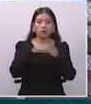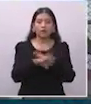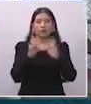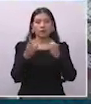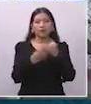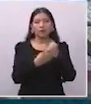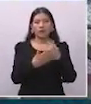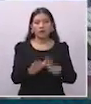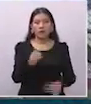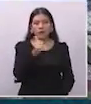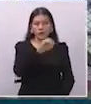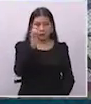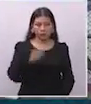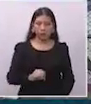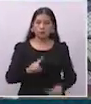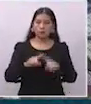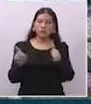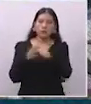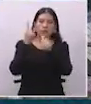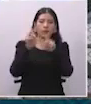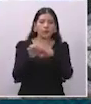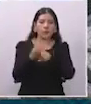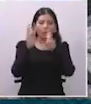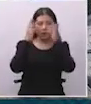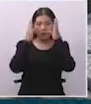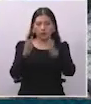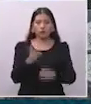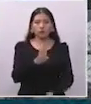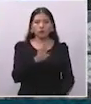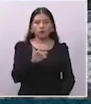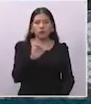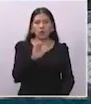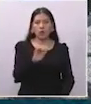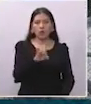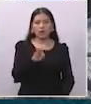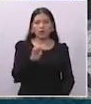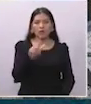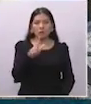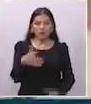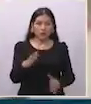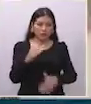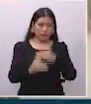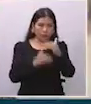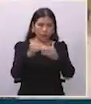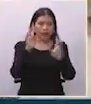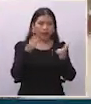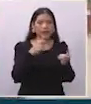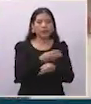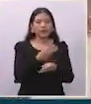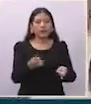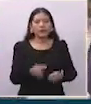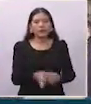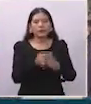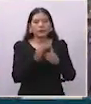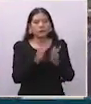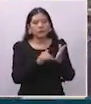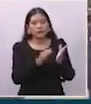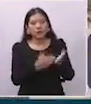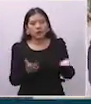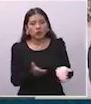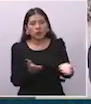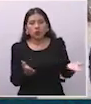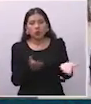empezado con el tema del biodiesel. El biodiesel es un tema que va en proceso. La materia prima nos preocupa, de dónde va a venir